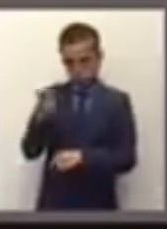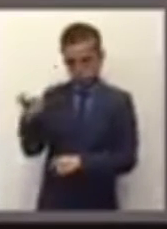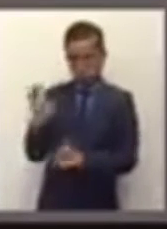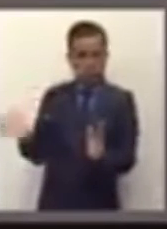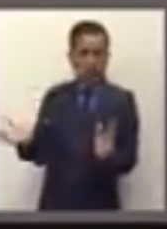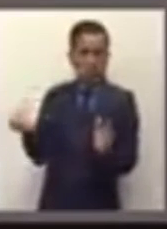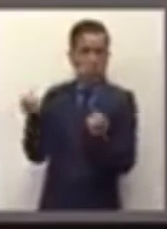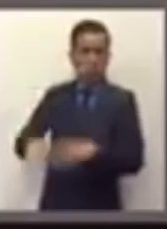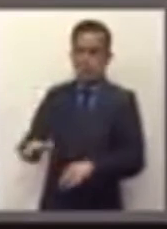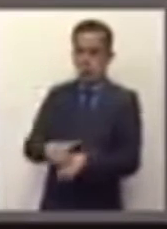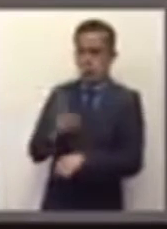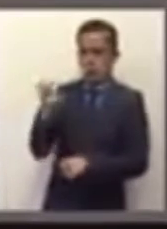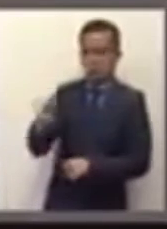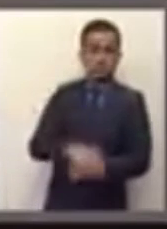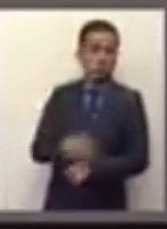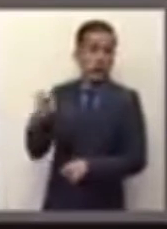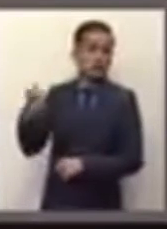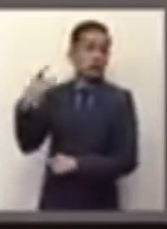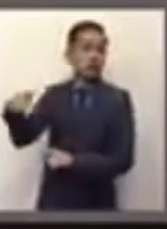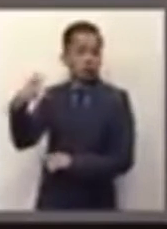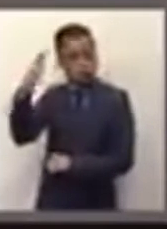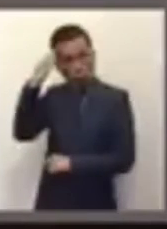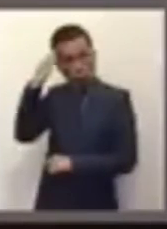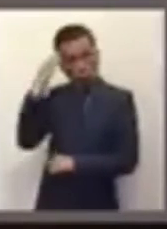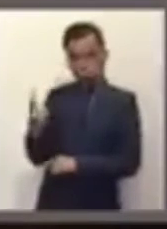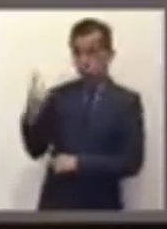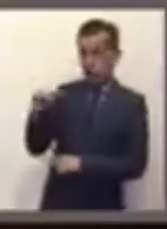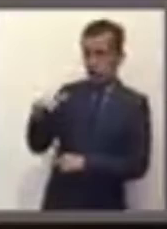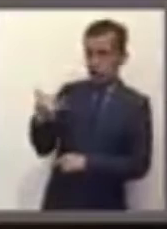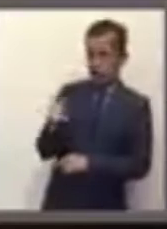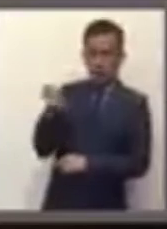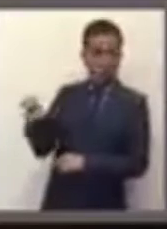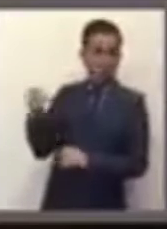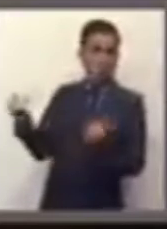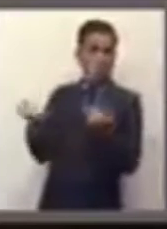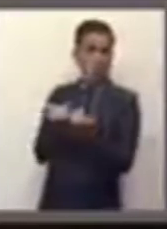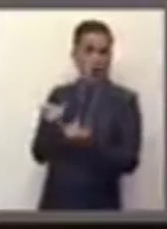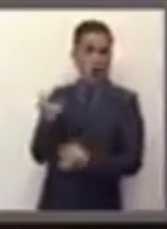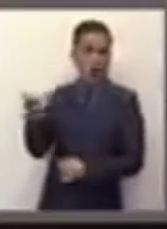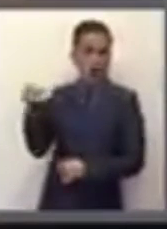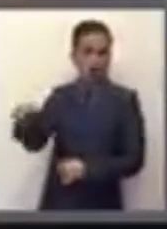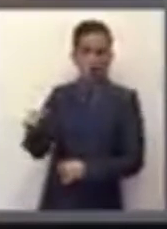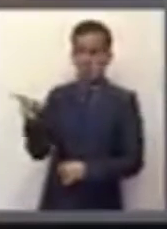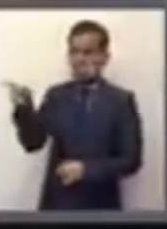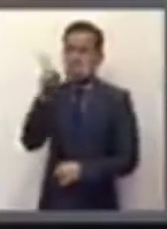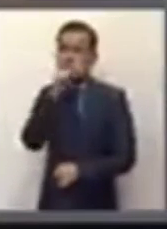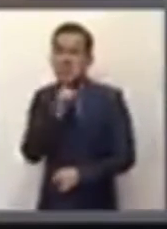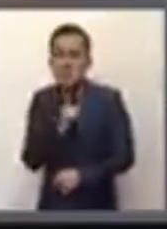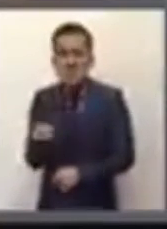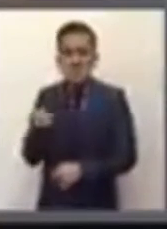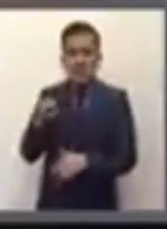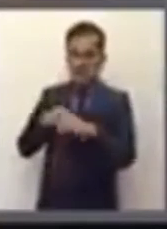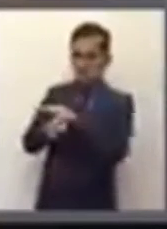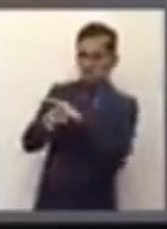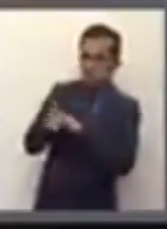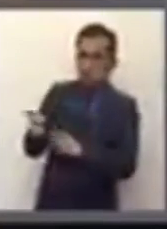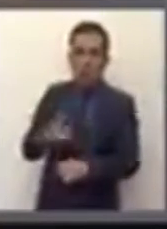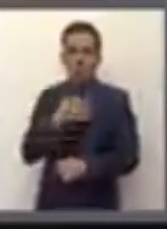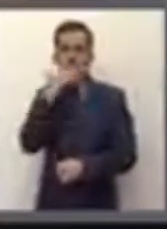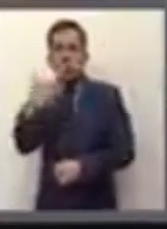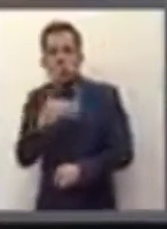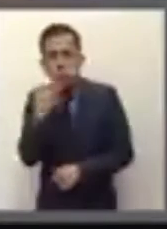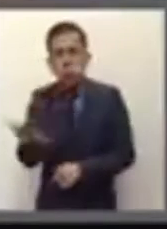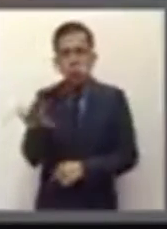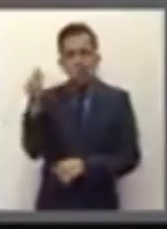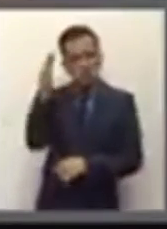fue. Ese es su dirigente, ese es su verdadero rostro, la mentira, el moche, la corrupción, la